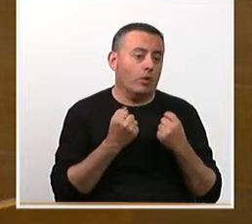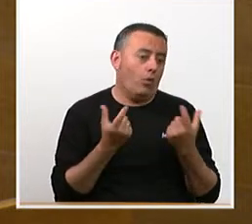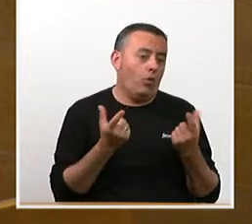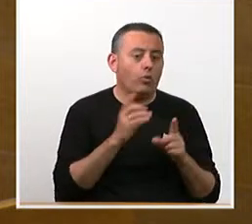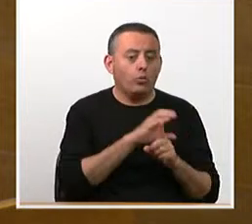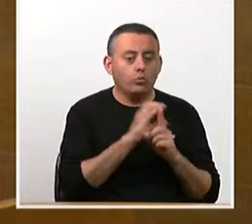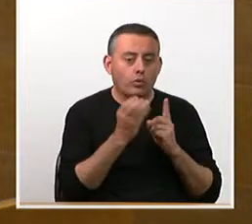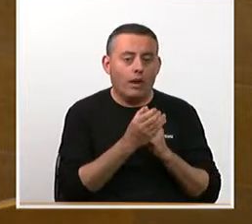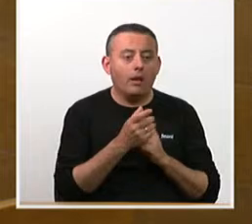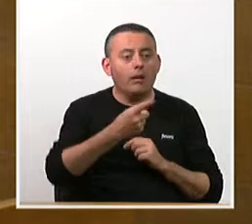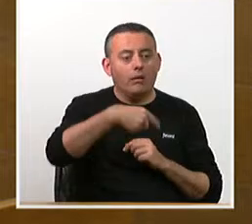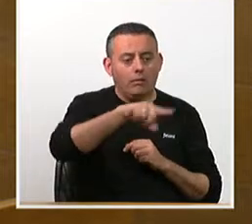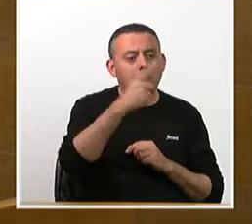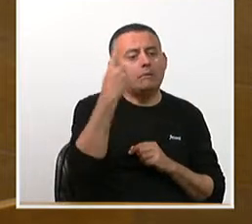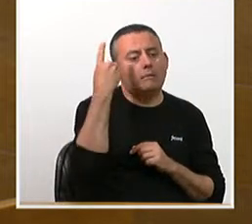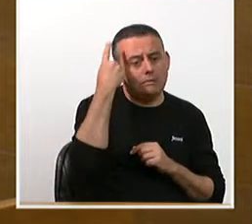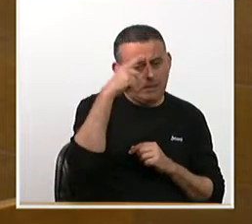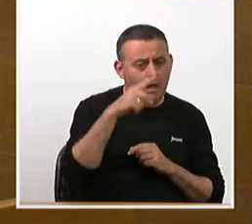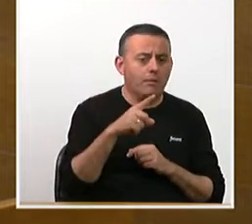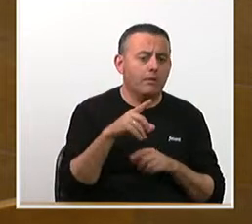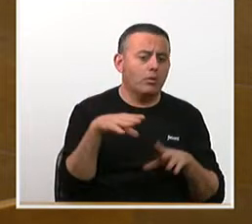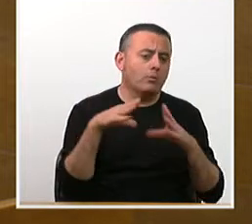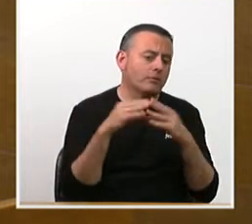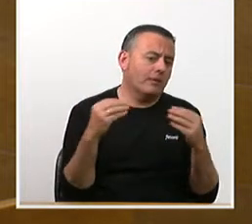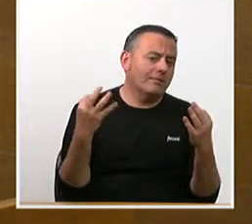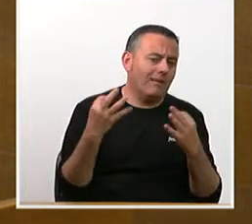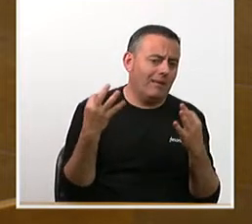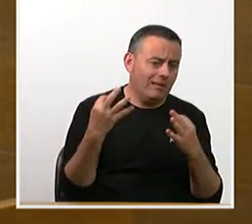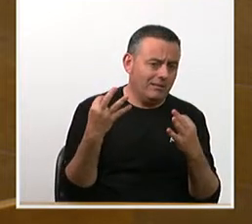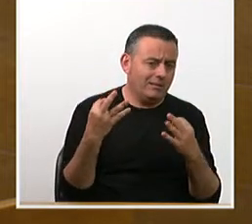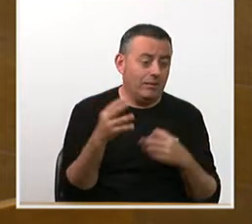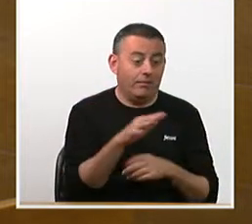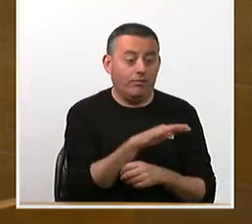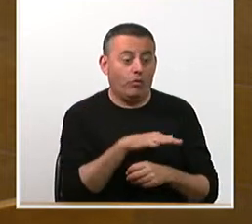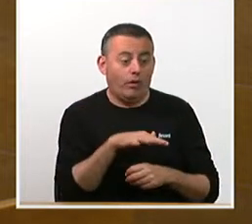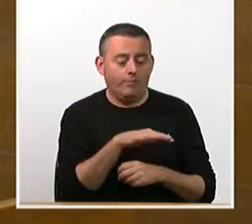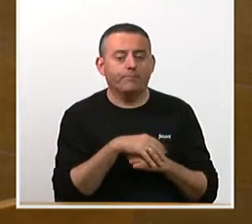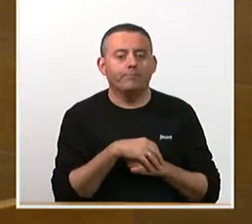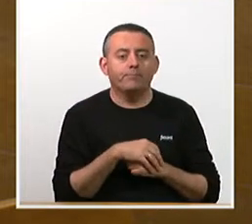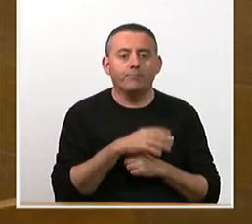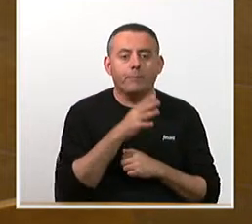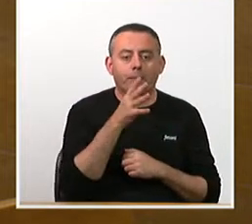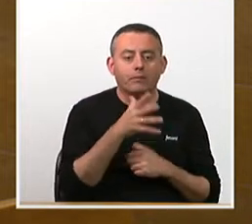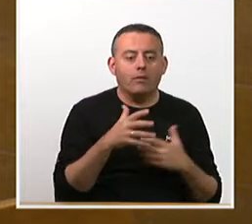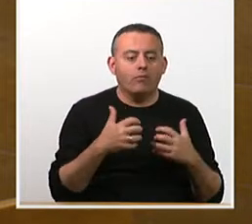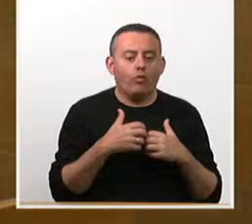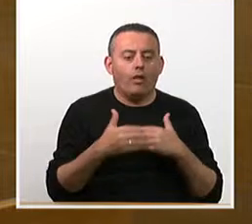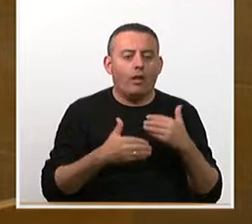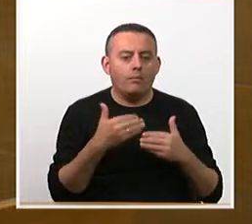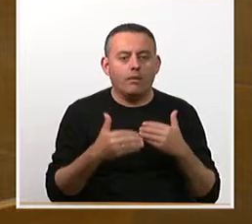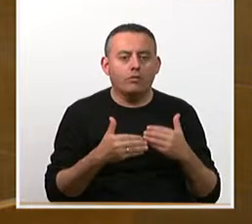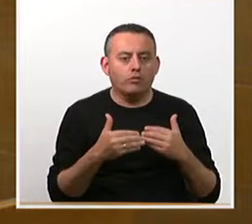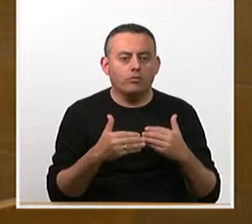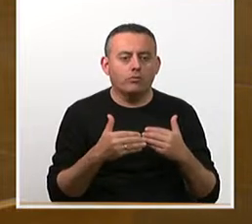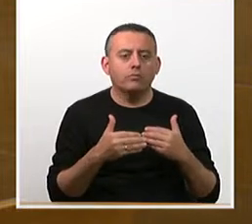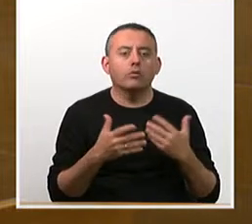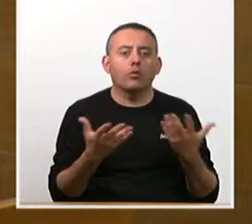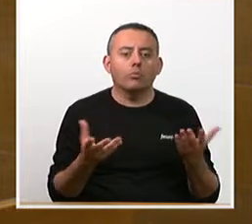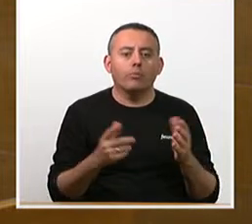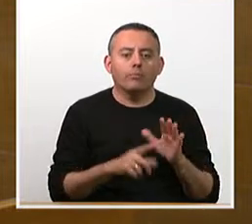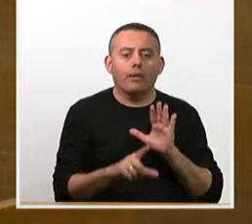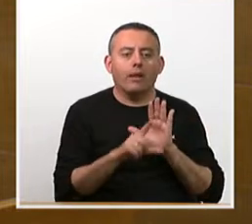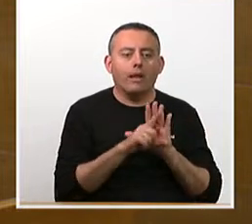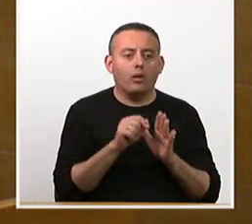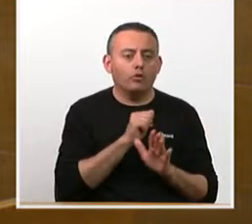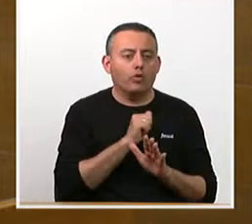dinámica Universitaria con el fin de evitar interferencias en el funcionamiento la ley autonómica valenciana